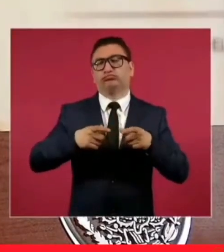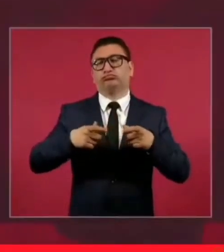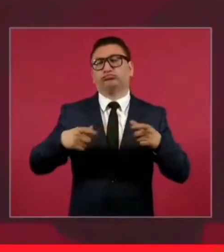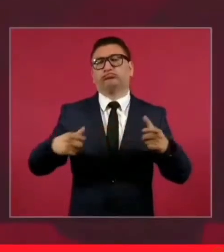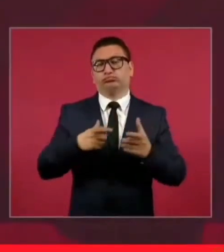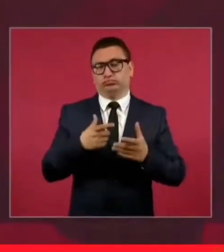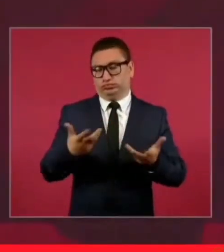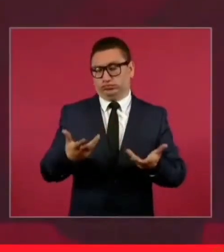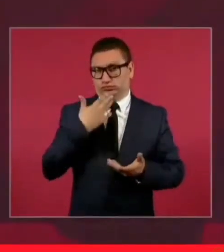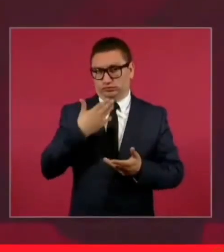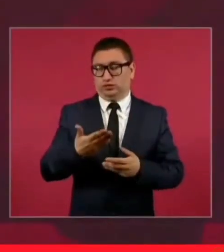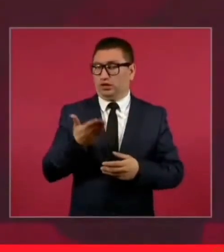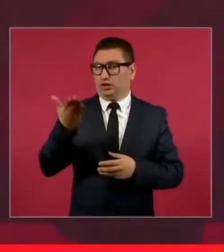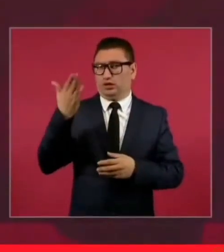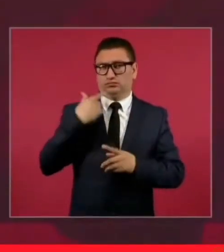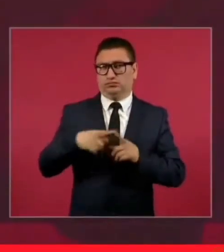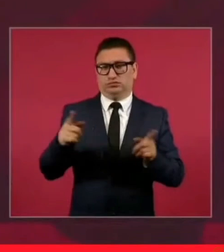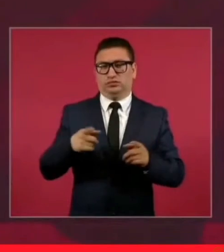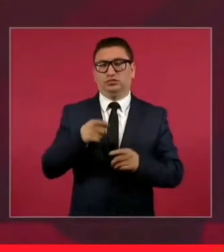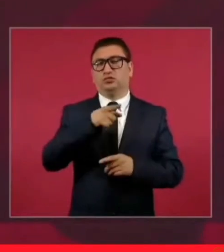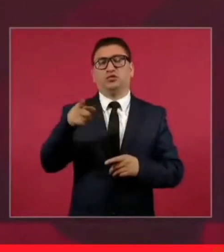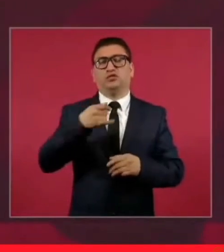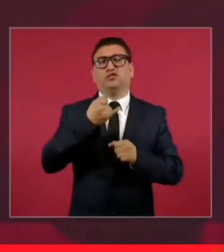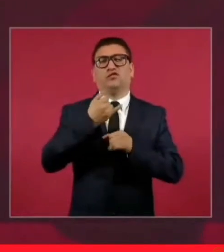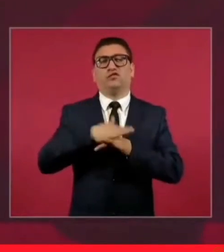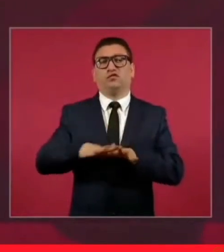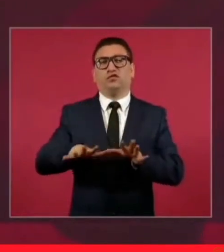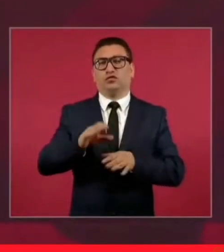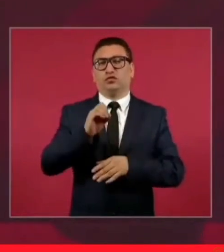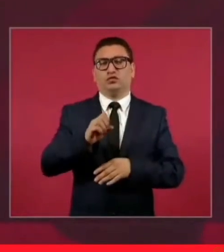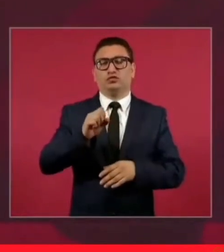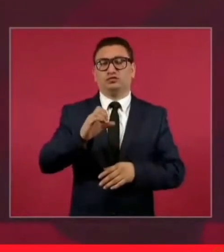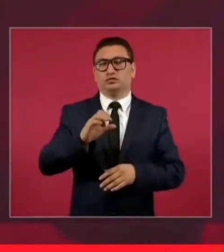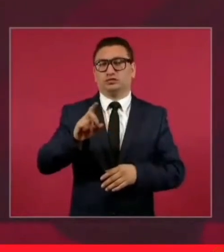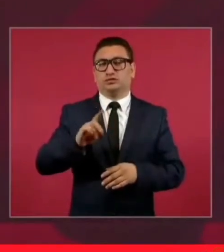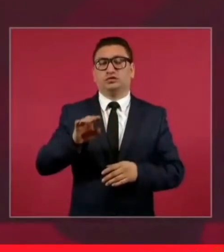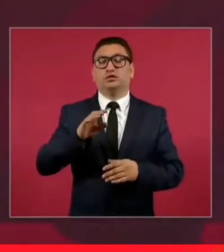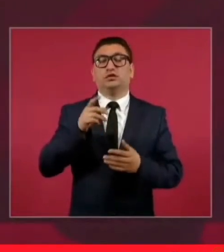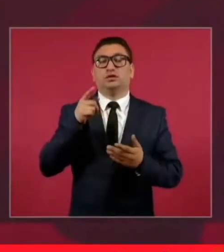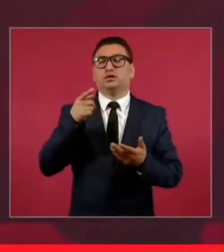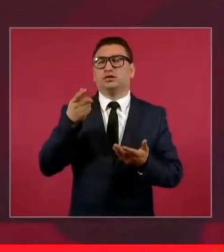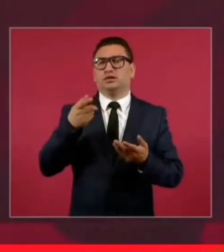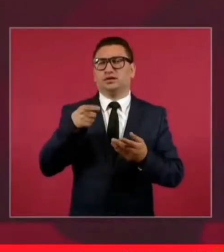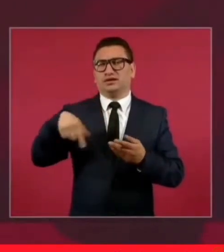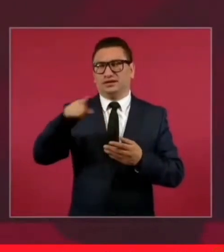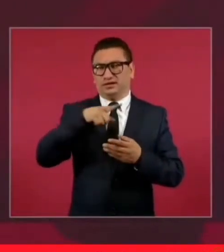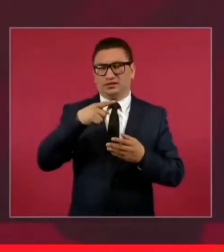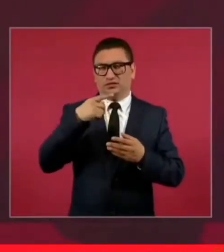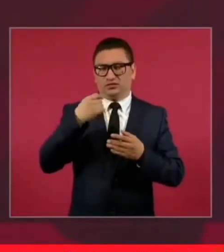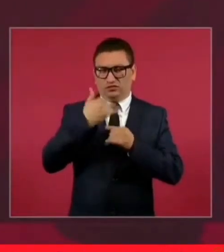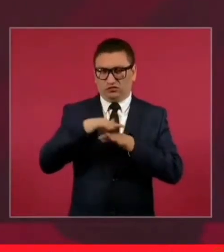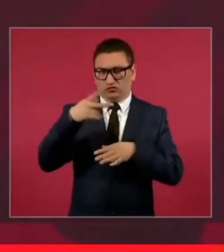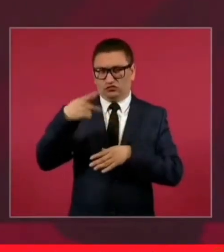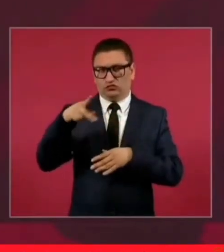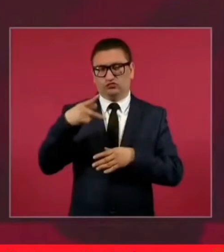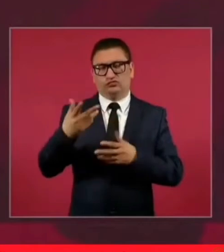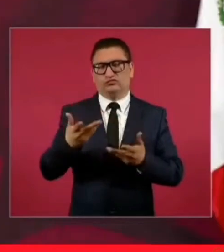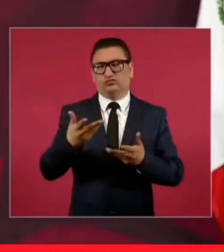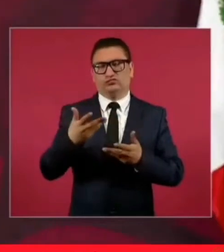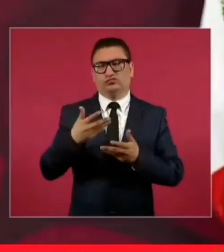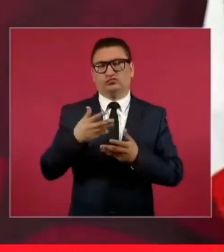tomes muy en cuenta lo de los datos de la OCDE, porque esos organismos